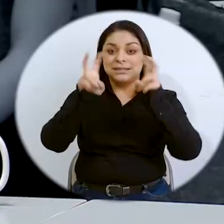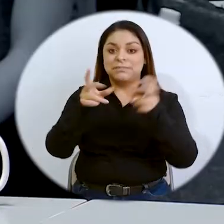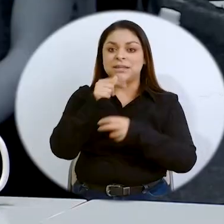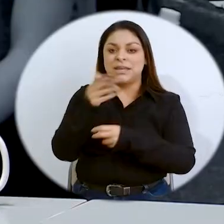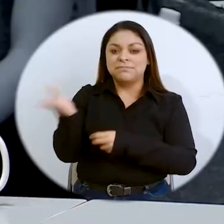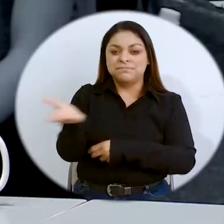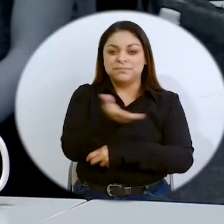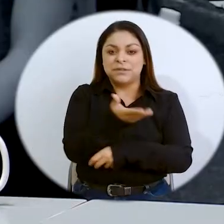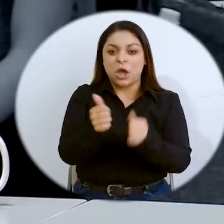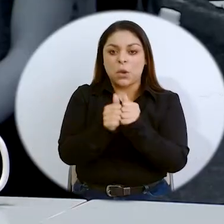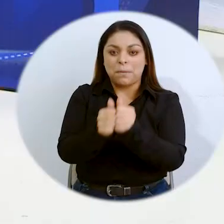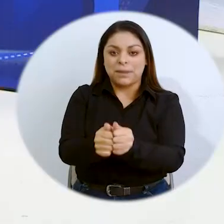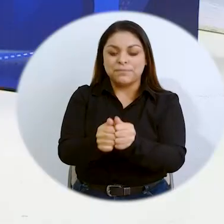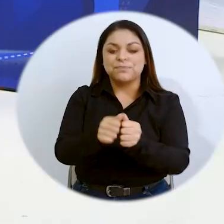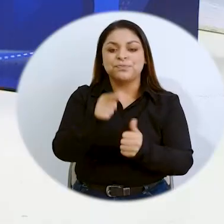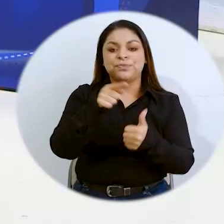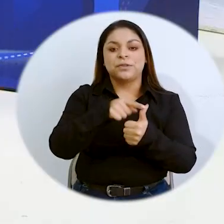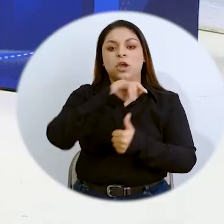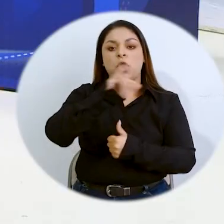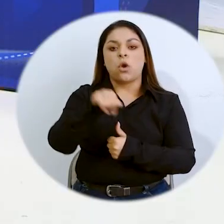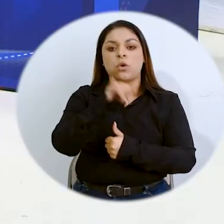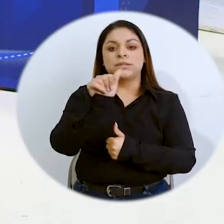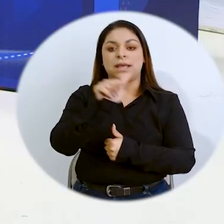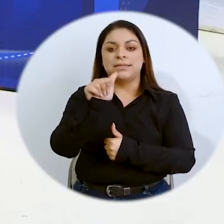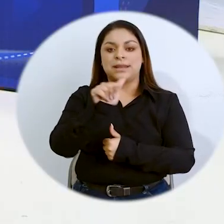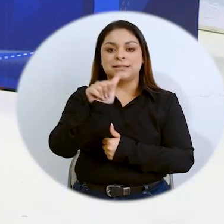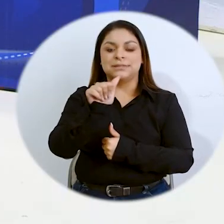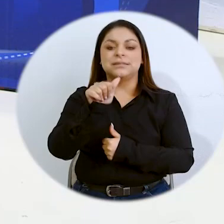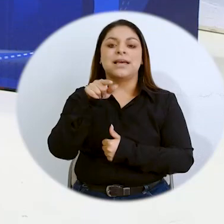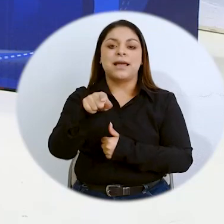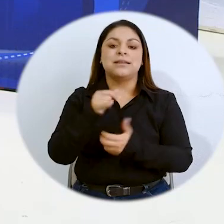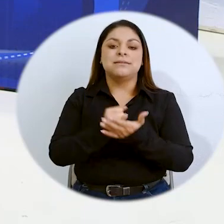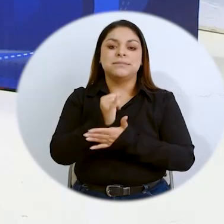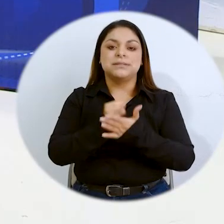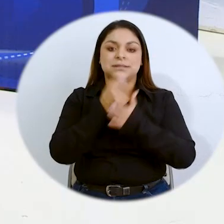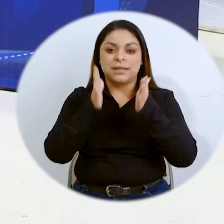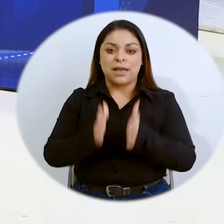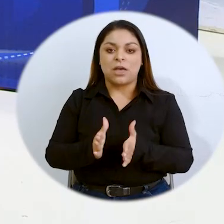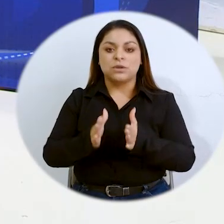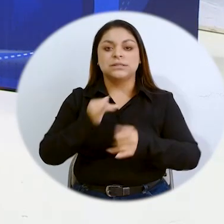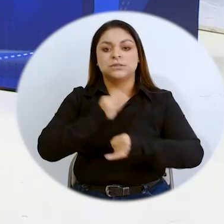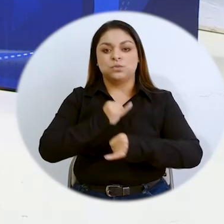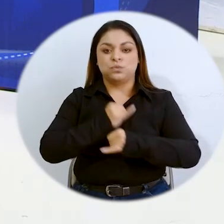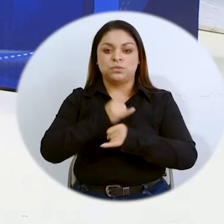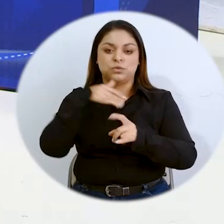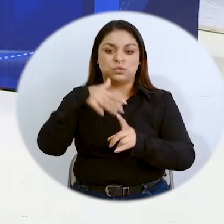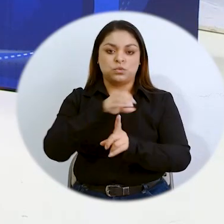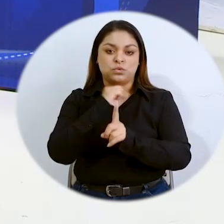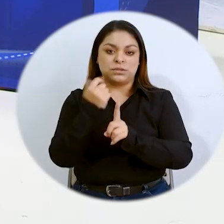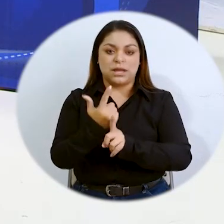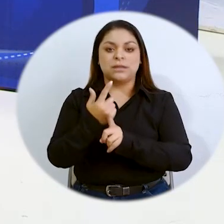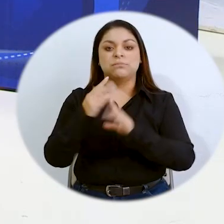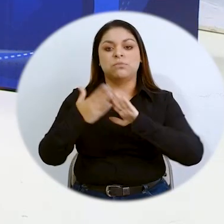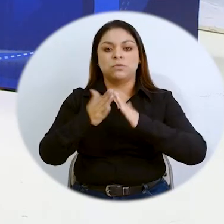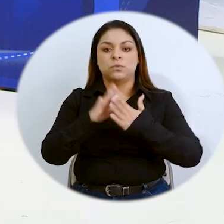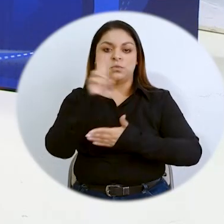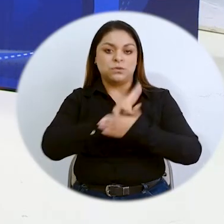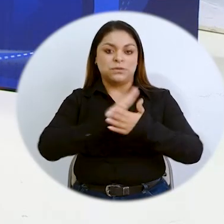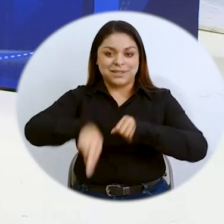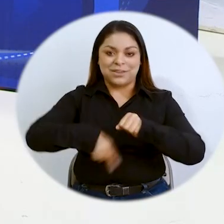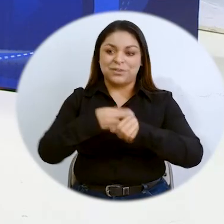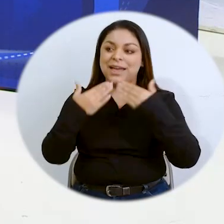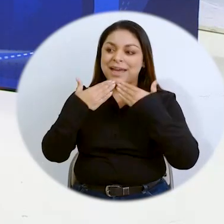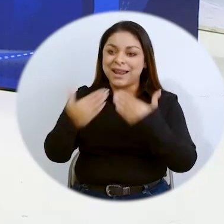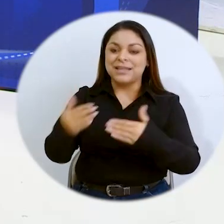nos acompaña en esta oportunidad José Andrés Díaz, quien es investigador del Instituto de Estudios Sociales en Población de la Universidad